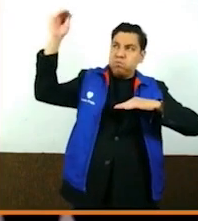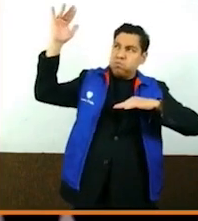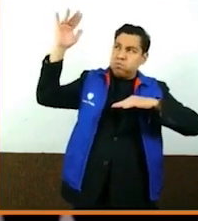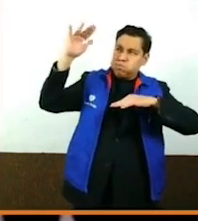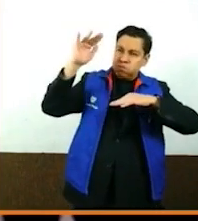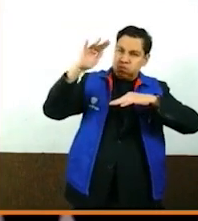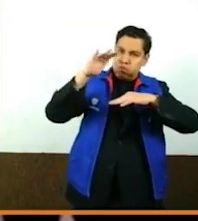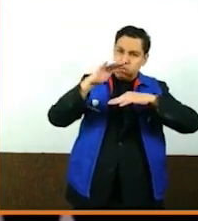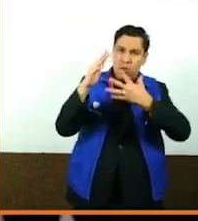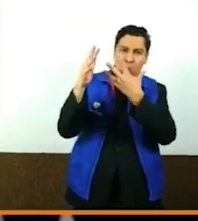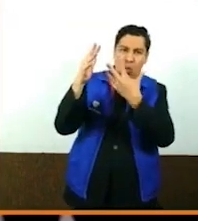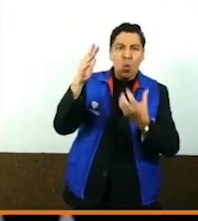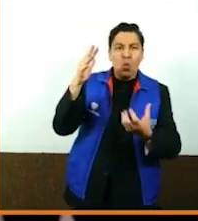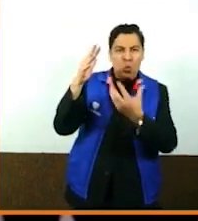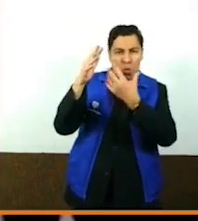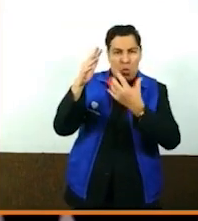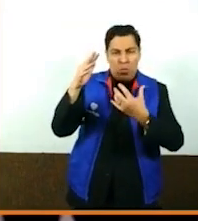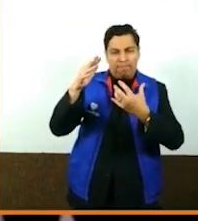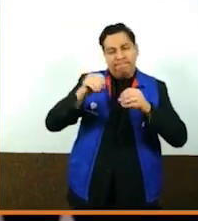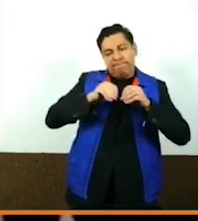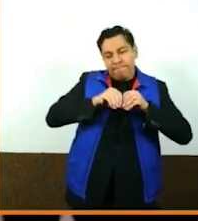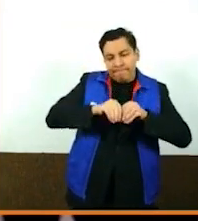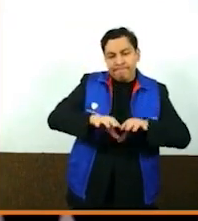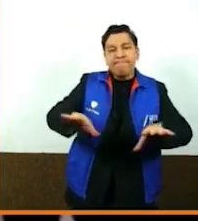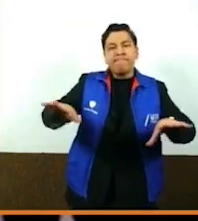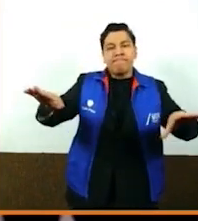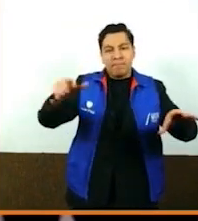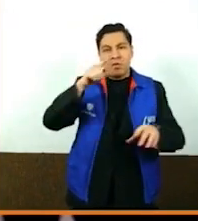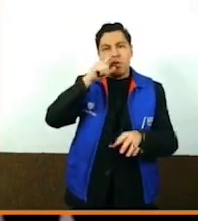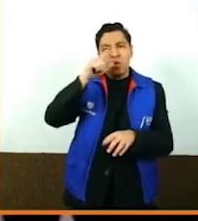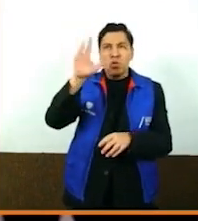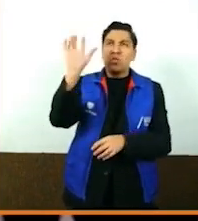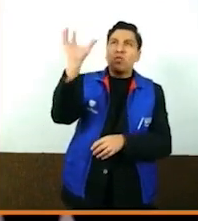esa instalación, así como el utilizar